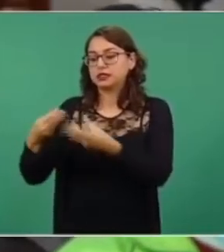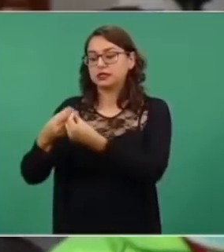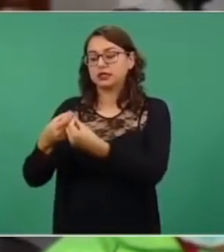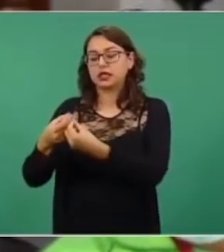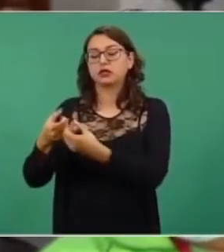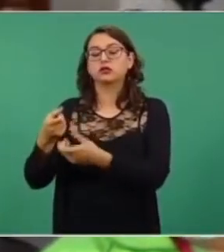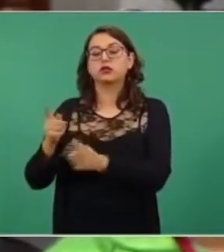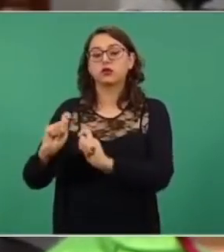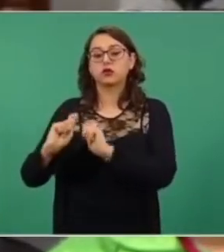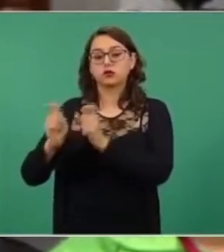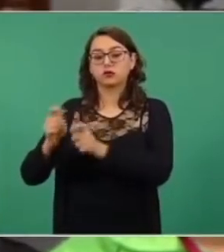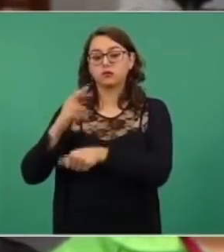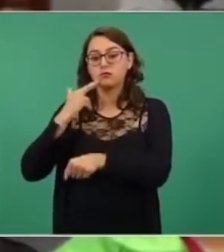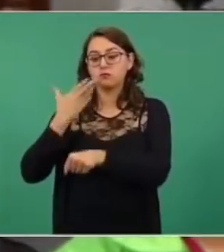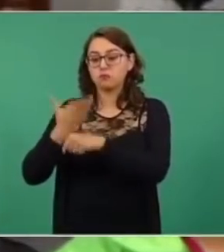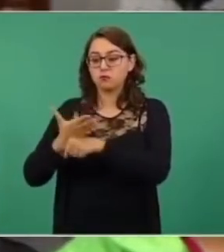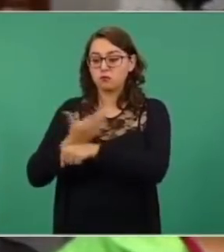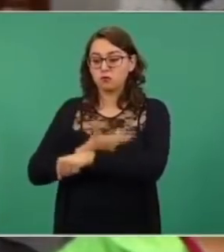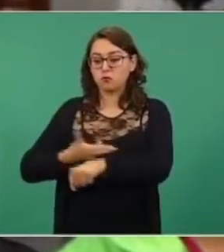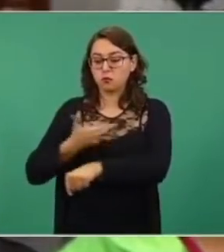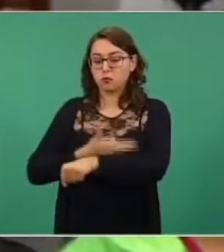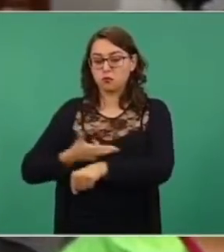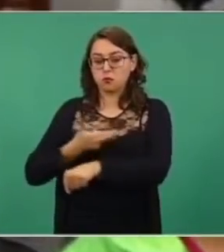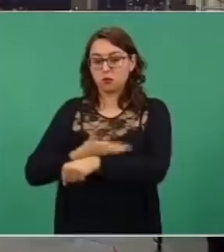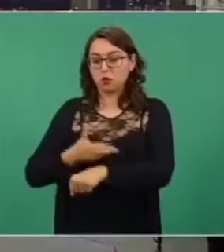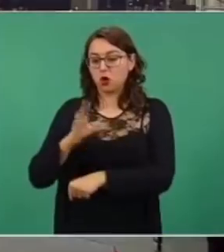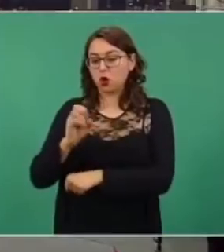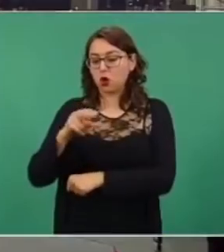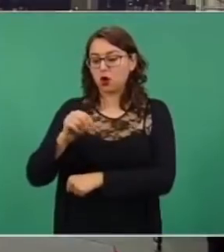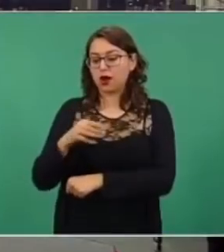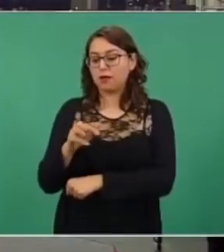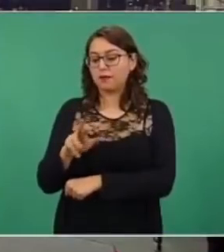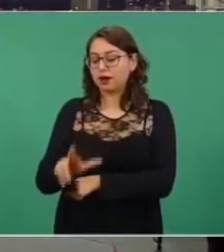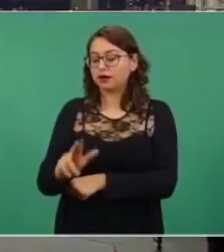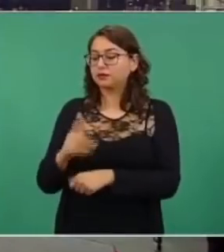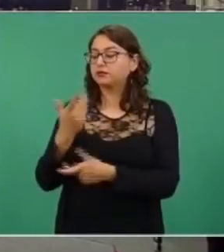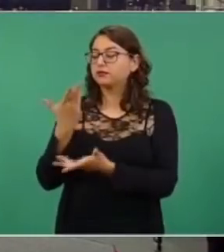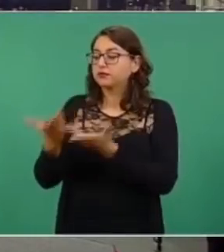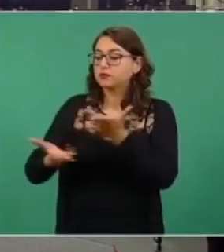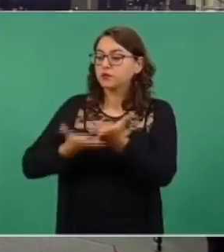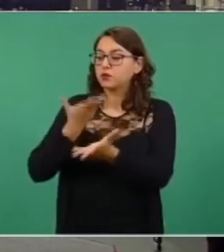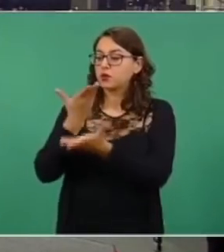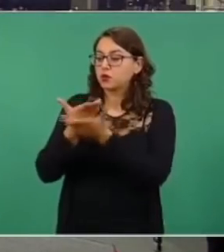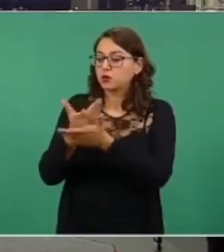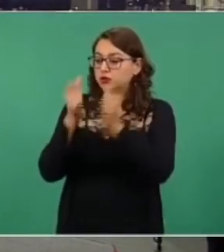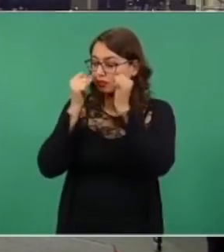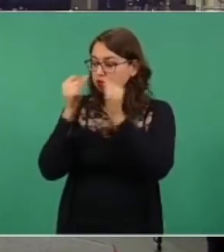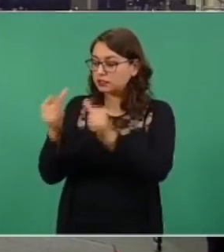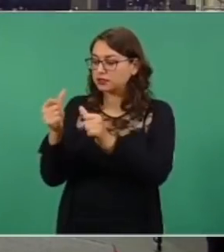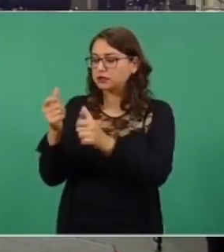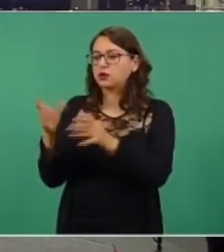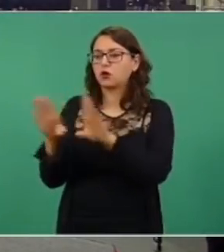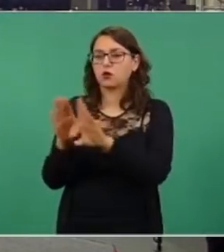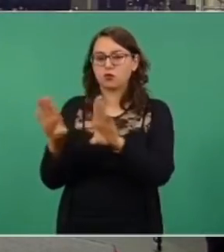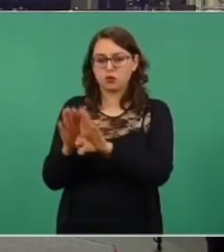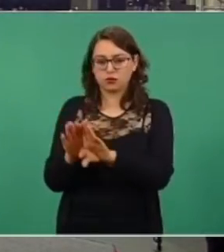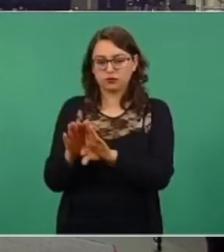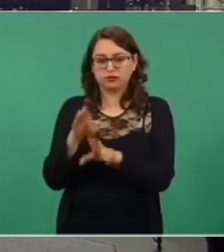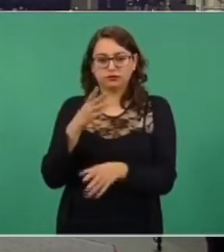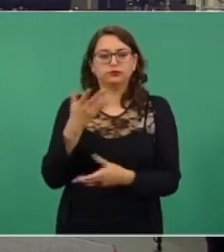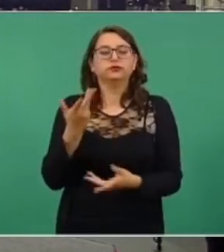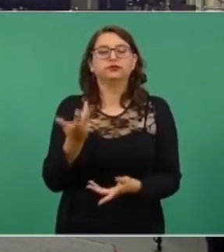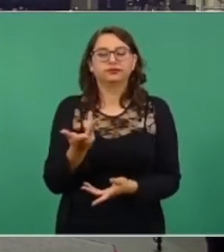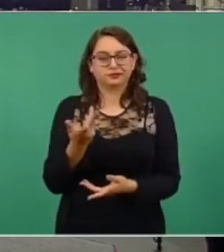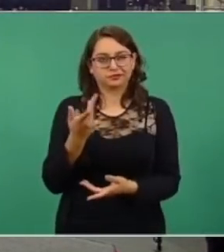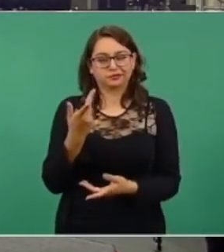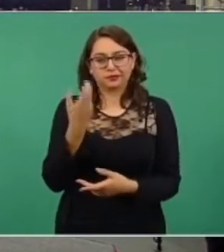la Comisión Nacional de Mejora Regulatoria, la CONAMER, una propuesta de regulación para que